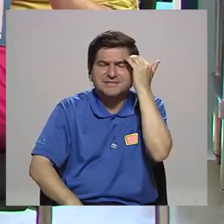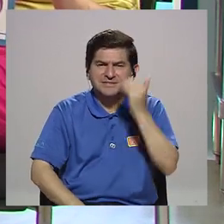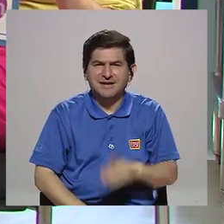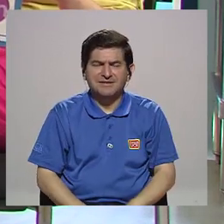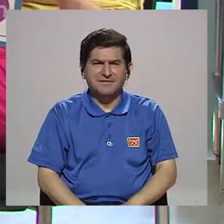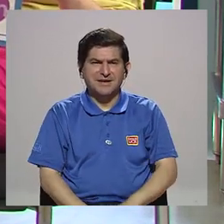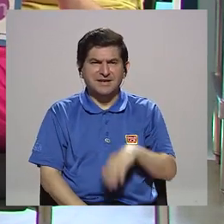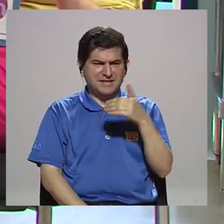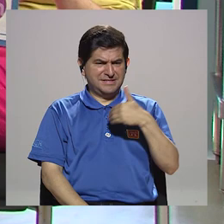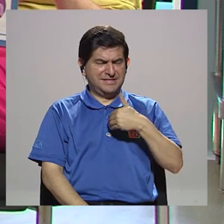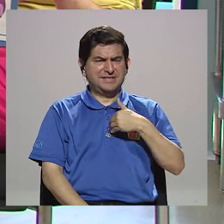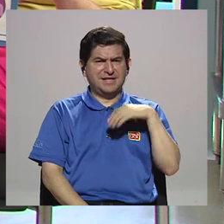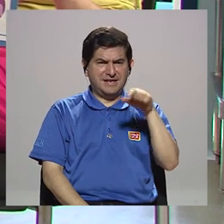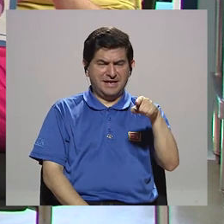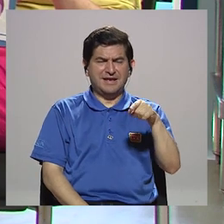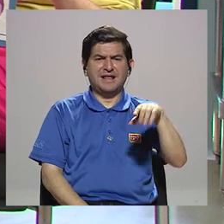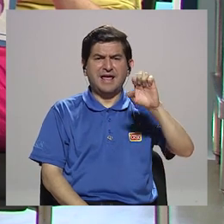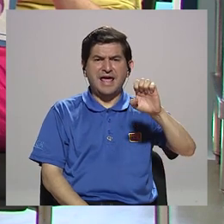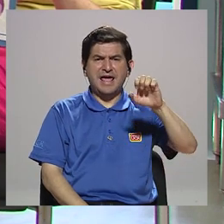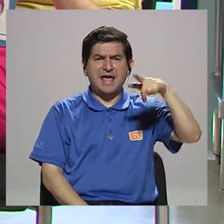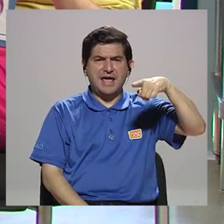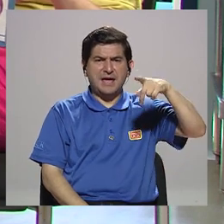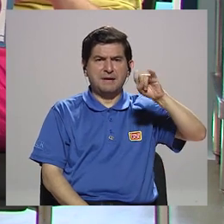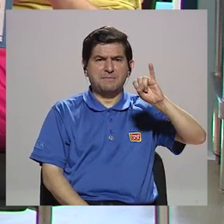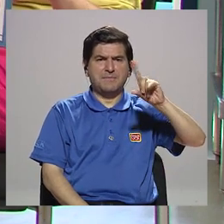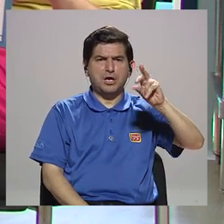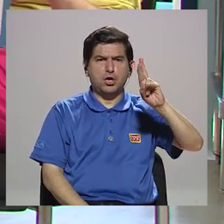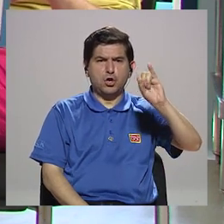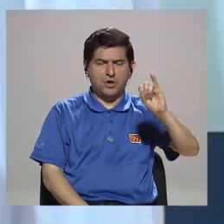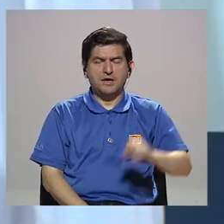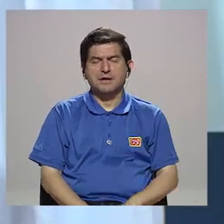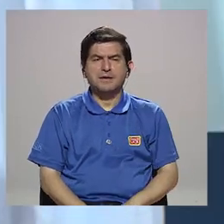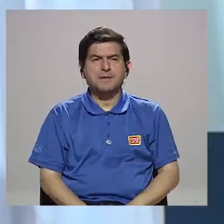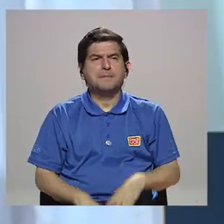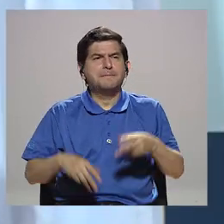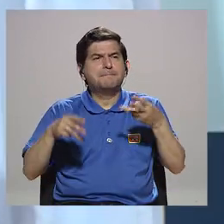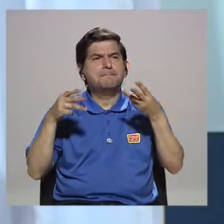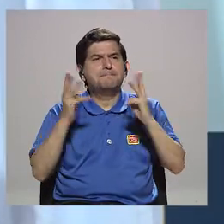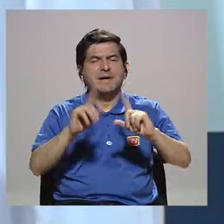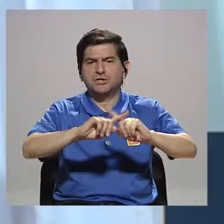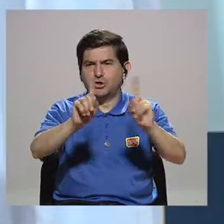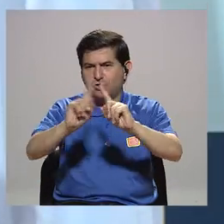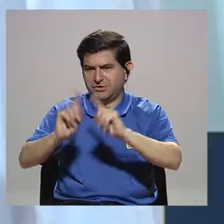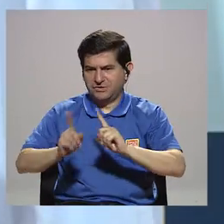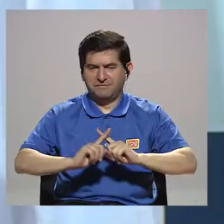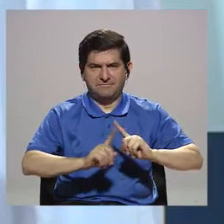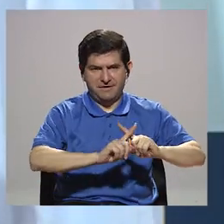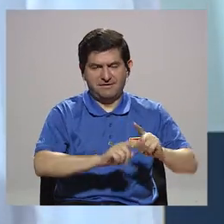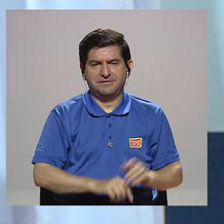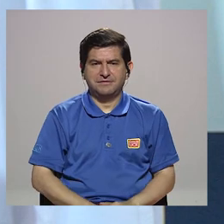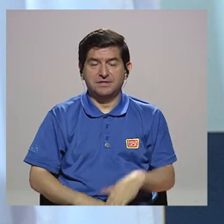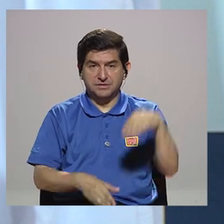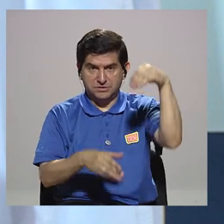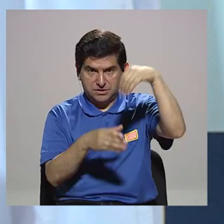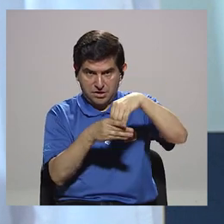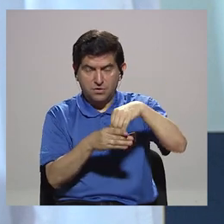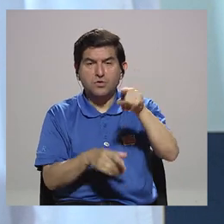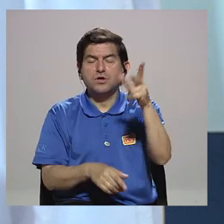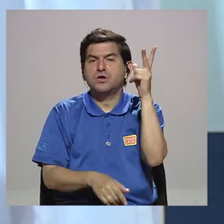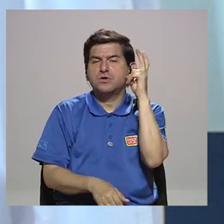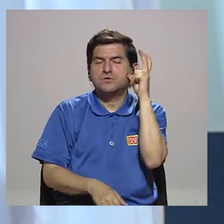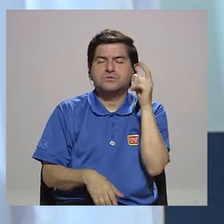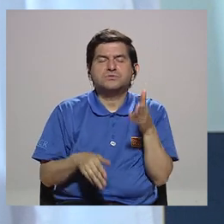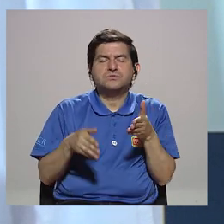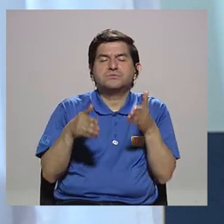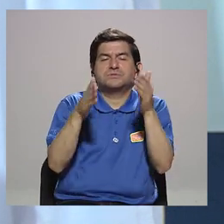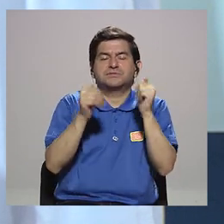si la persona tuvo el Helicobacter pylori? Bueno, el método más, hay varios métodos, y entre ellos van a